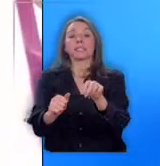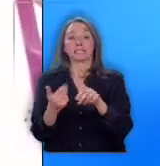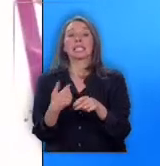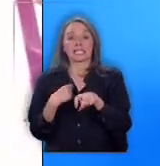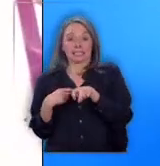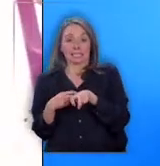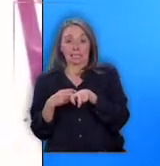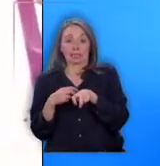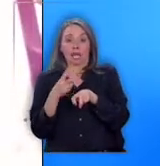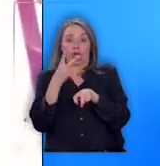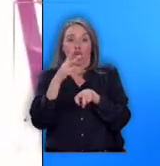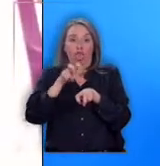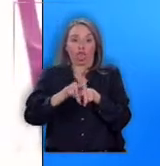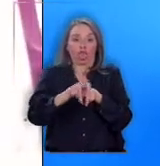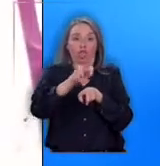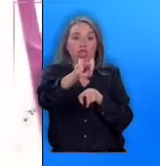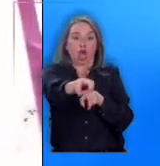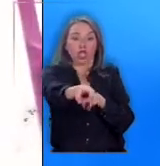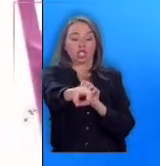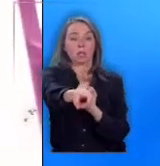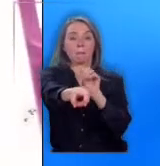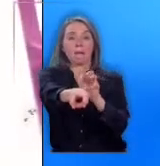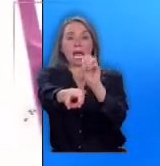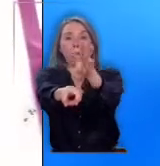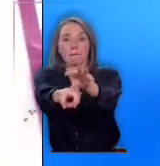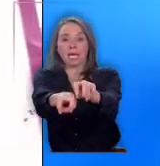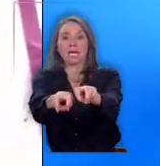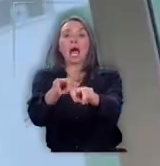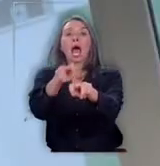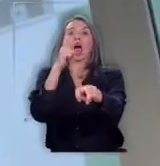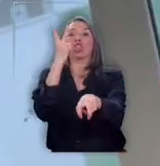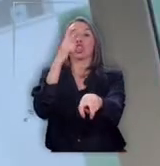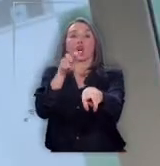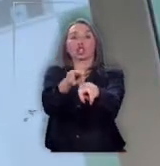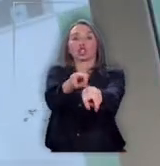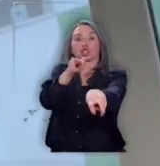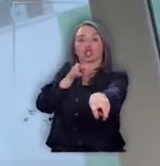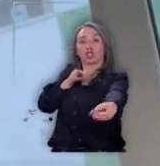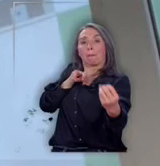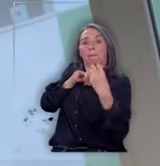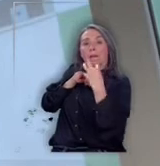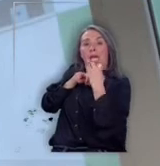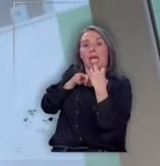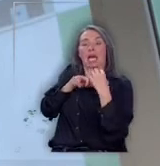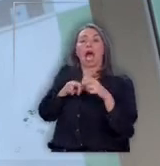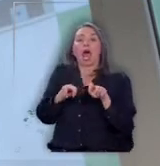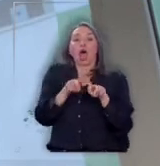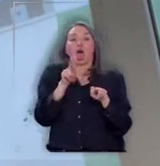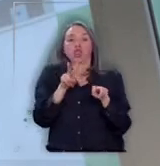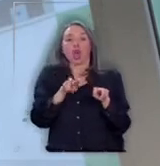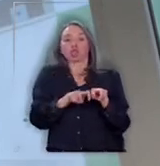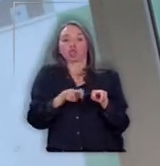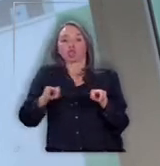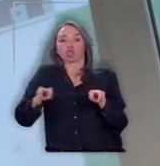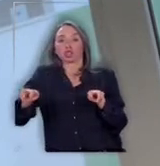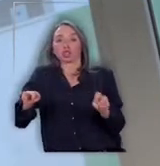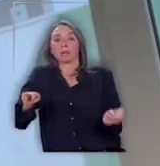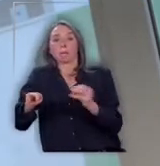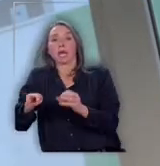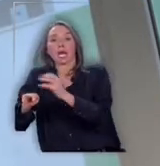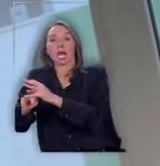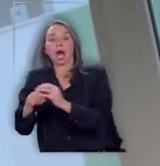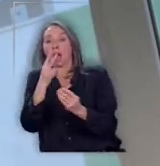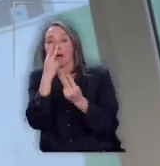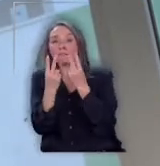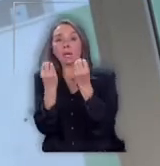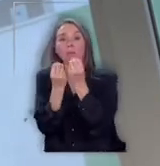adante dos asientos hacia atrás y dos asientos hacia cada lado yo he visto Lamentablemente muchos imágenes y videos